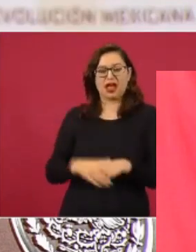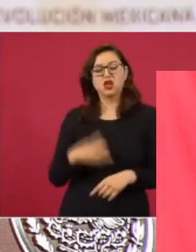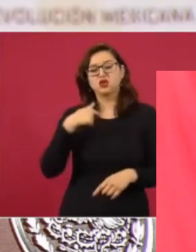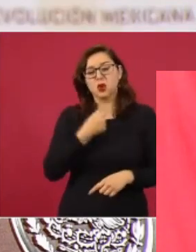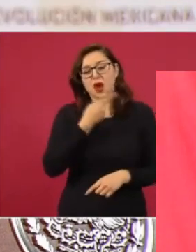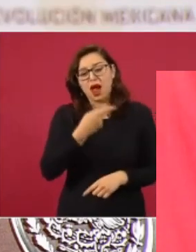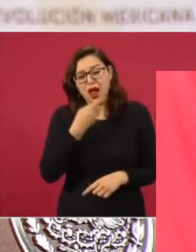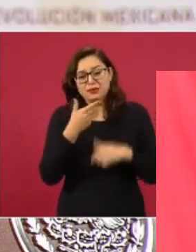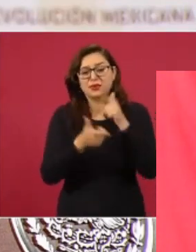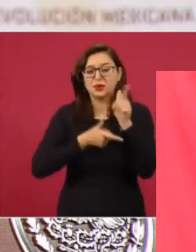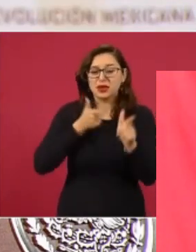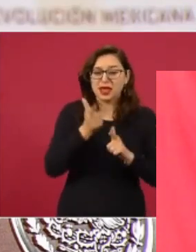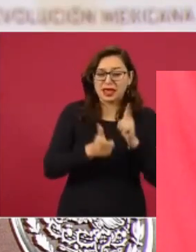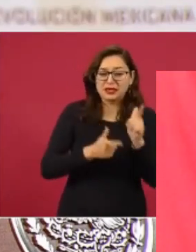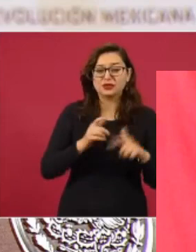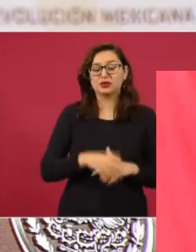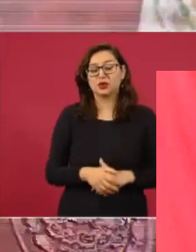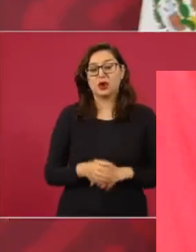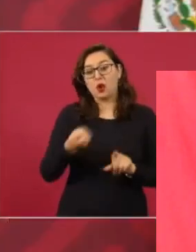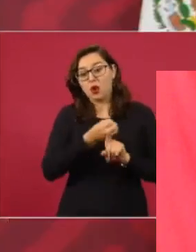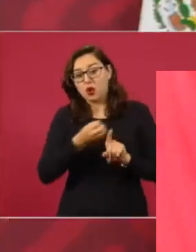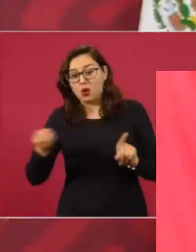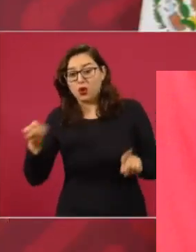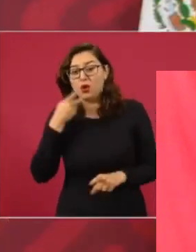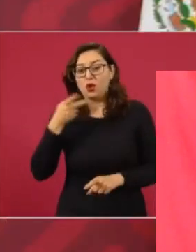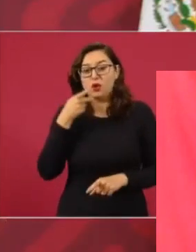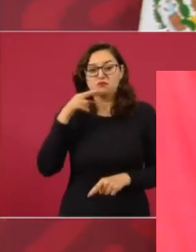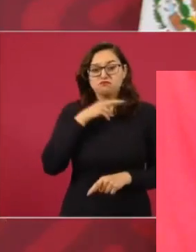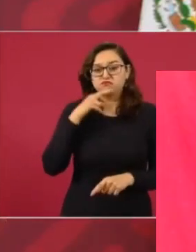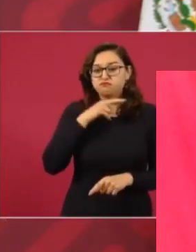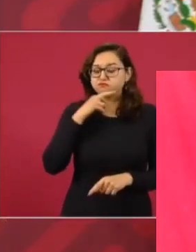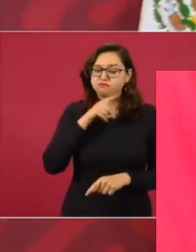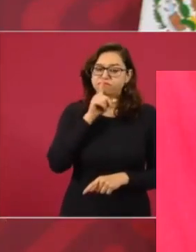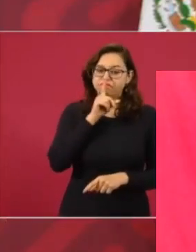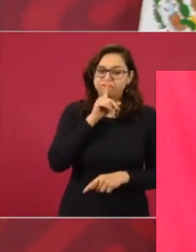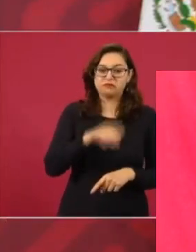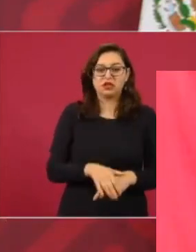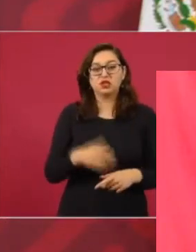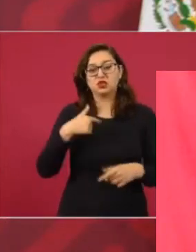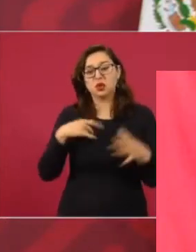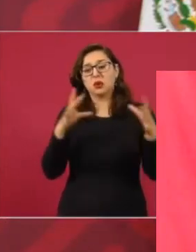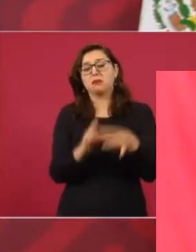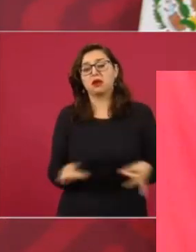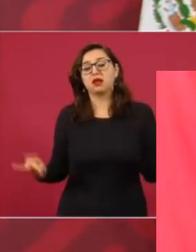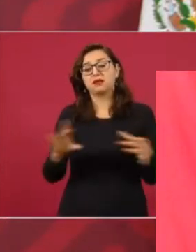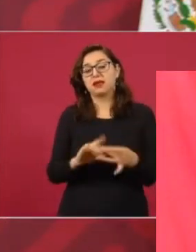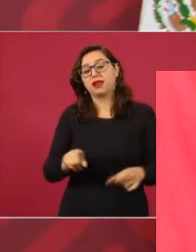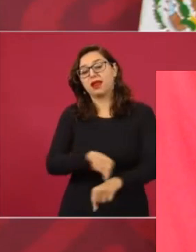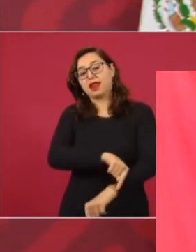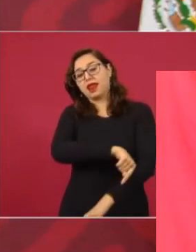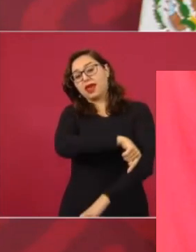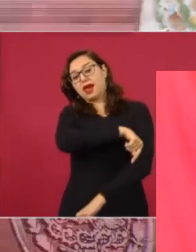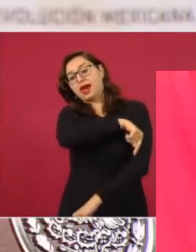despacio Que este No hablo de corrido Que Me alargo mucho En las